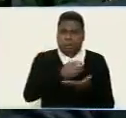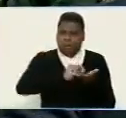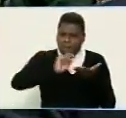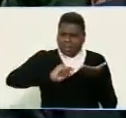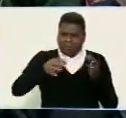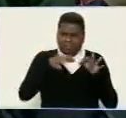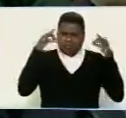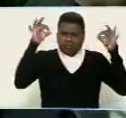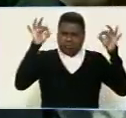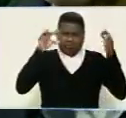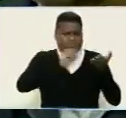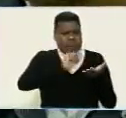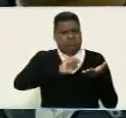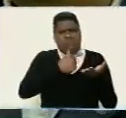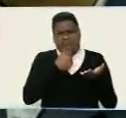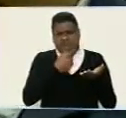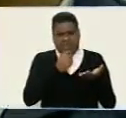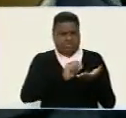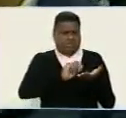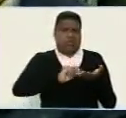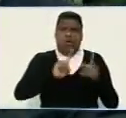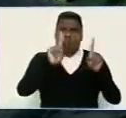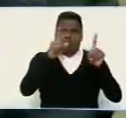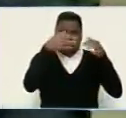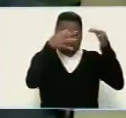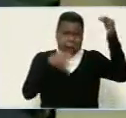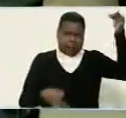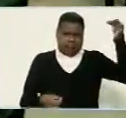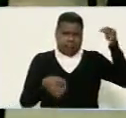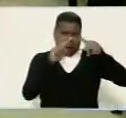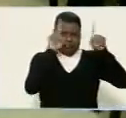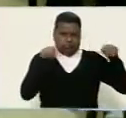sencillito, una página,